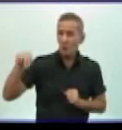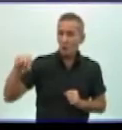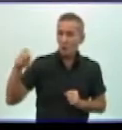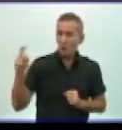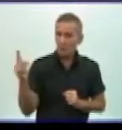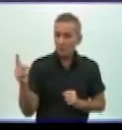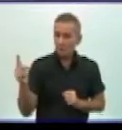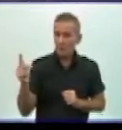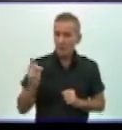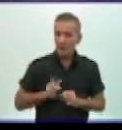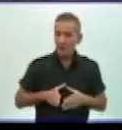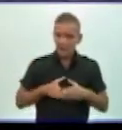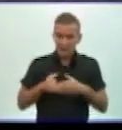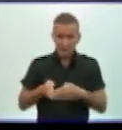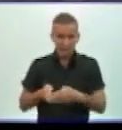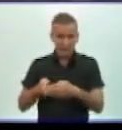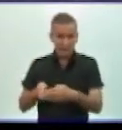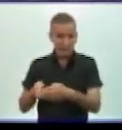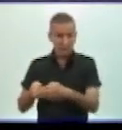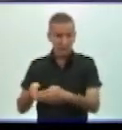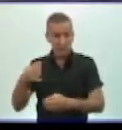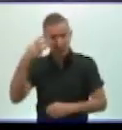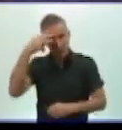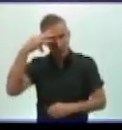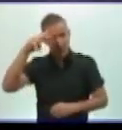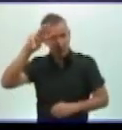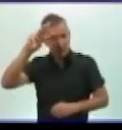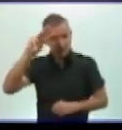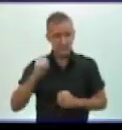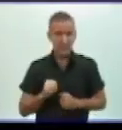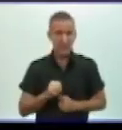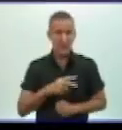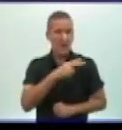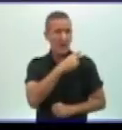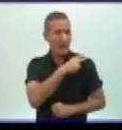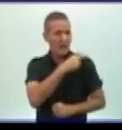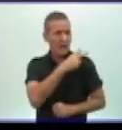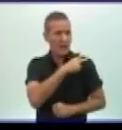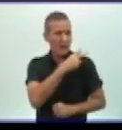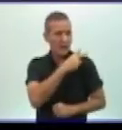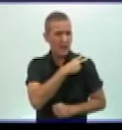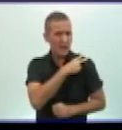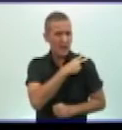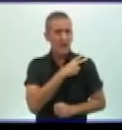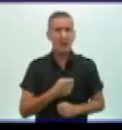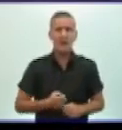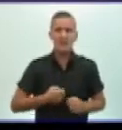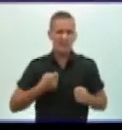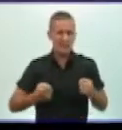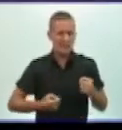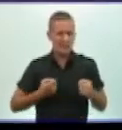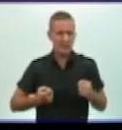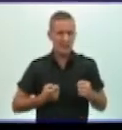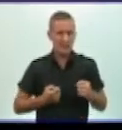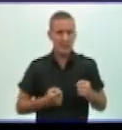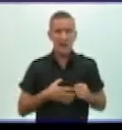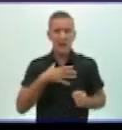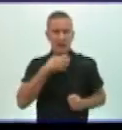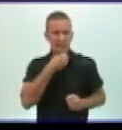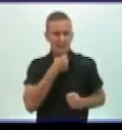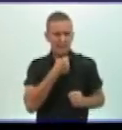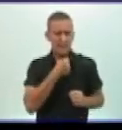2 veces a México. La segunda vez, ya siendo jefe de acción y sabotaje en Santiago de Cuba, Fidel lo asciende a